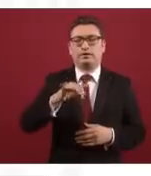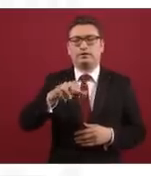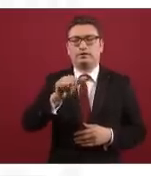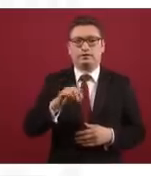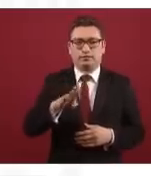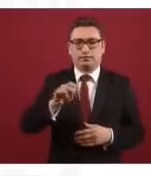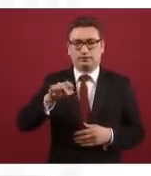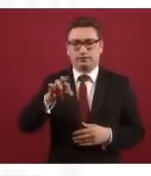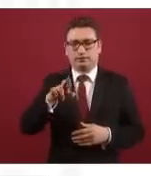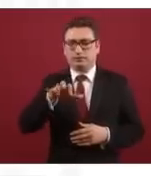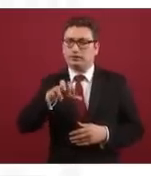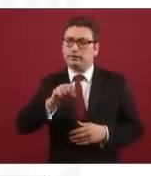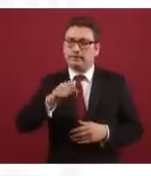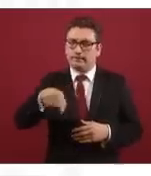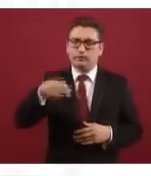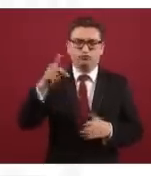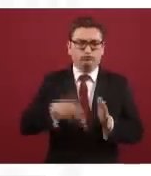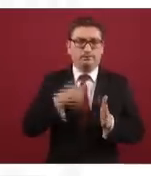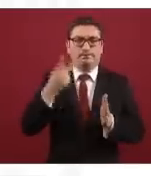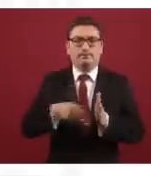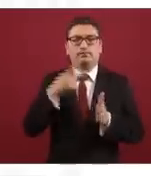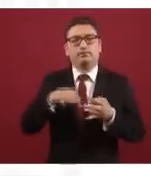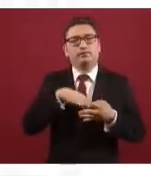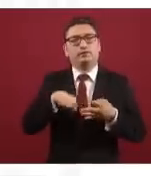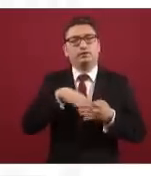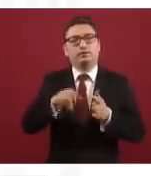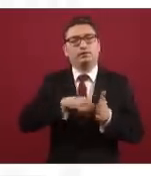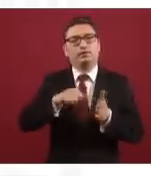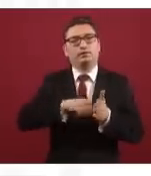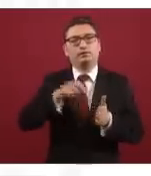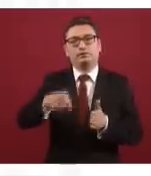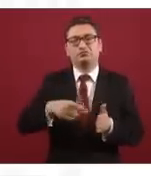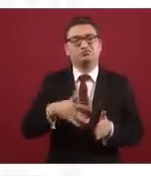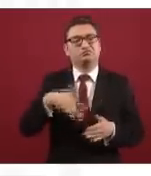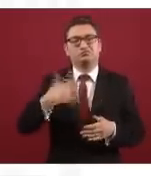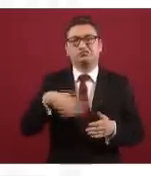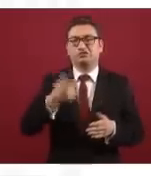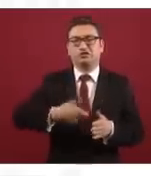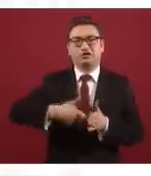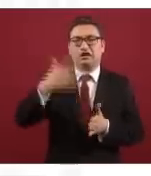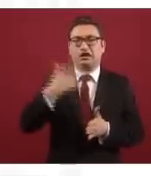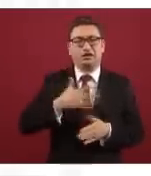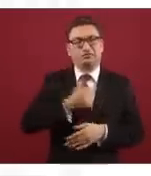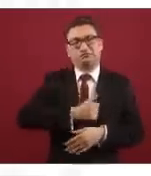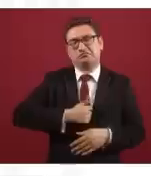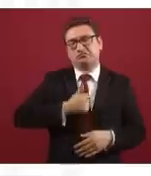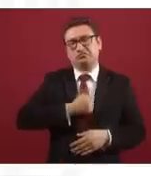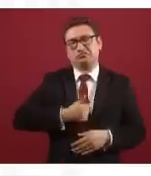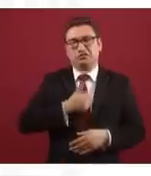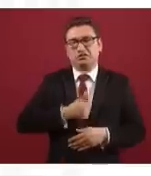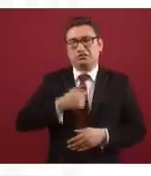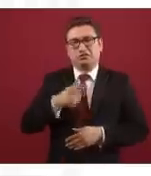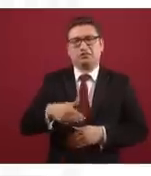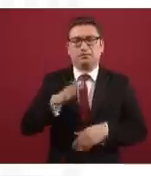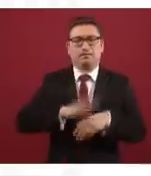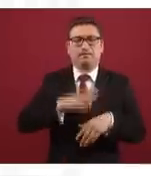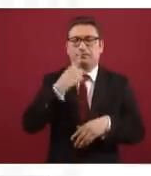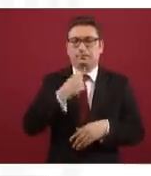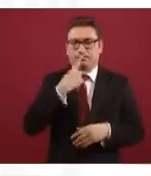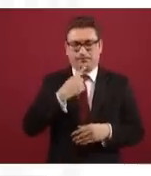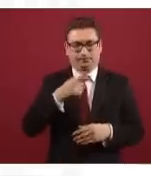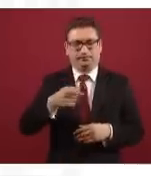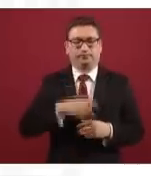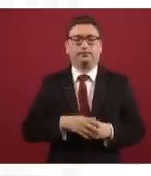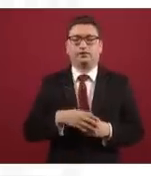meses destacándose lamentablemente como uno de los municipios que más caro venden el combustible, en particular el premium. Y